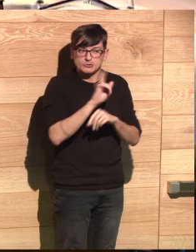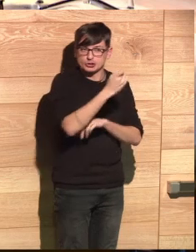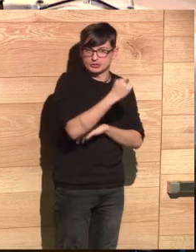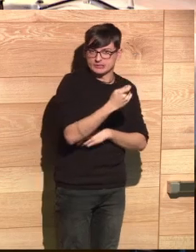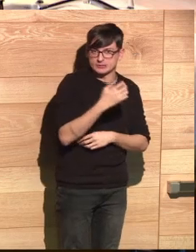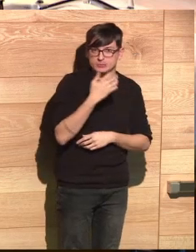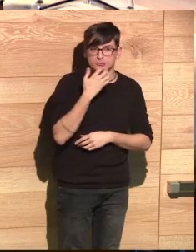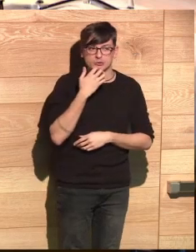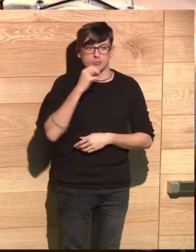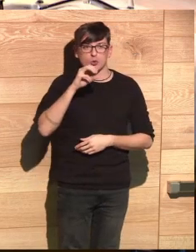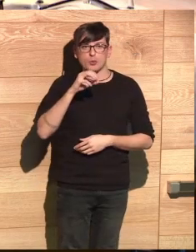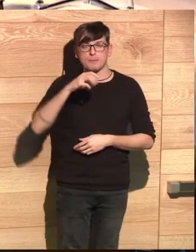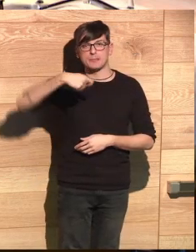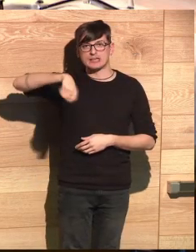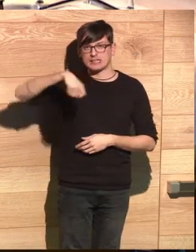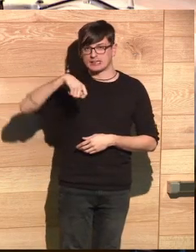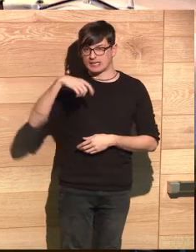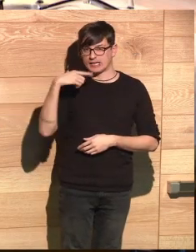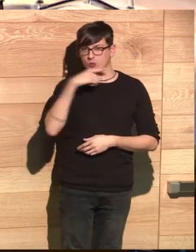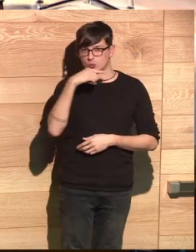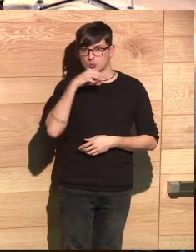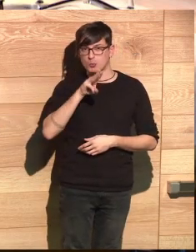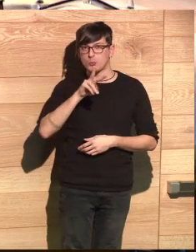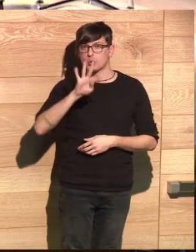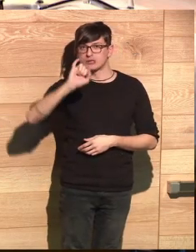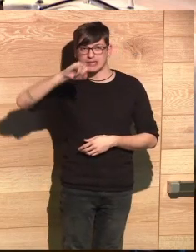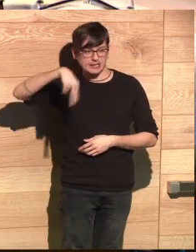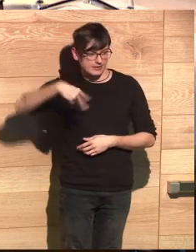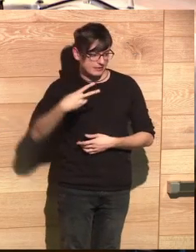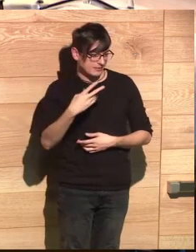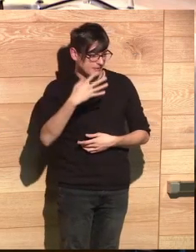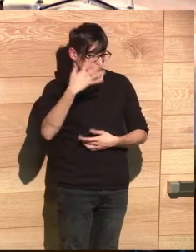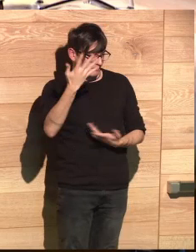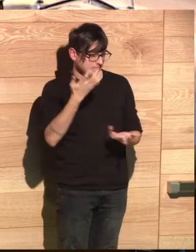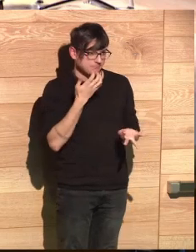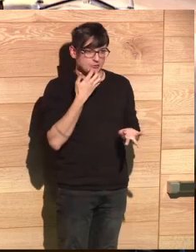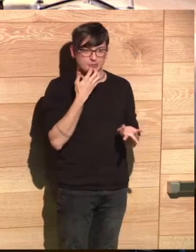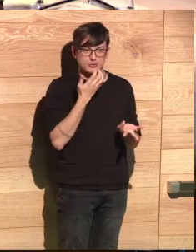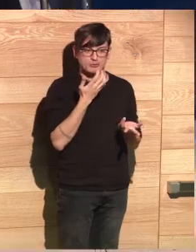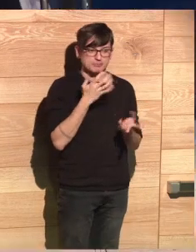por ejemplo, cazando, Squirtles por el Kremlin, por decir algo.